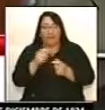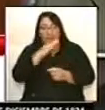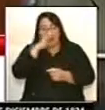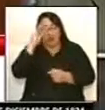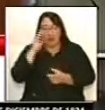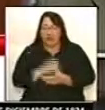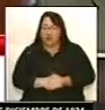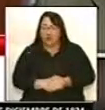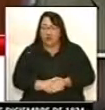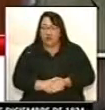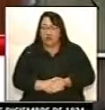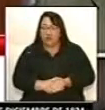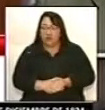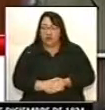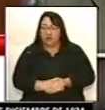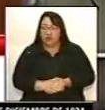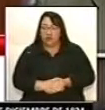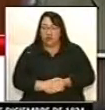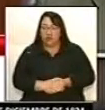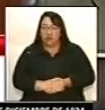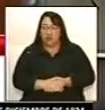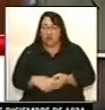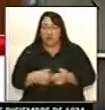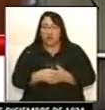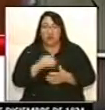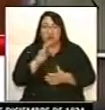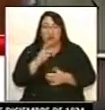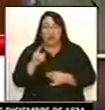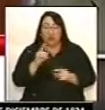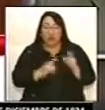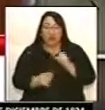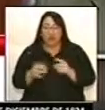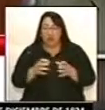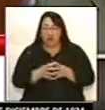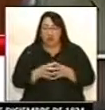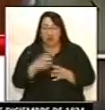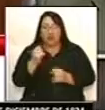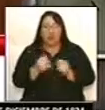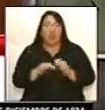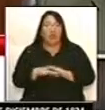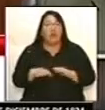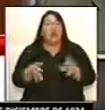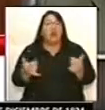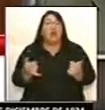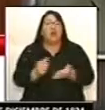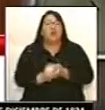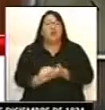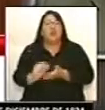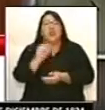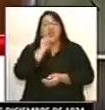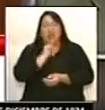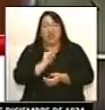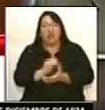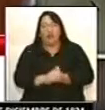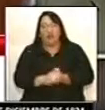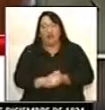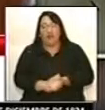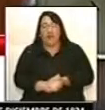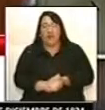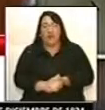Bruce es de que los bienes de consumo vencerían ahora en el mes de diciembre.